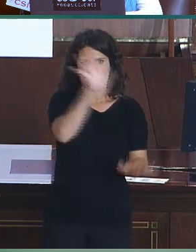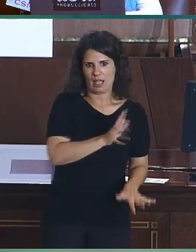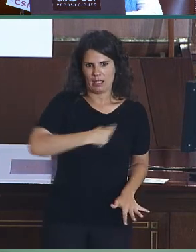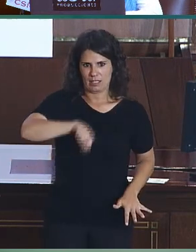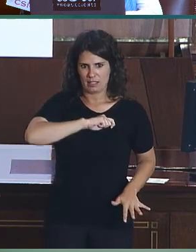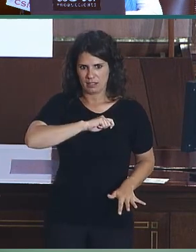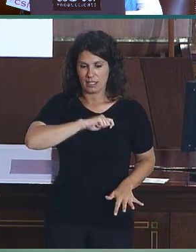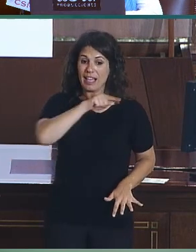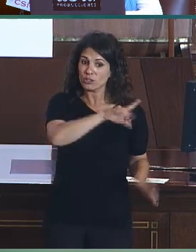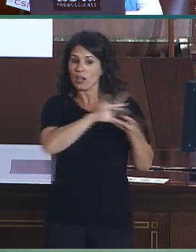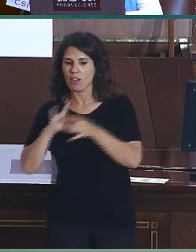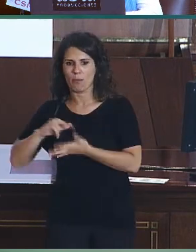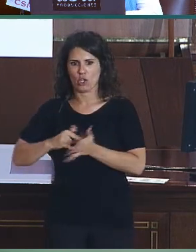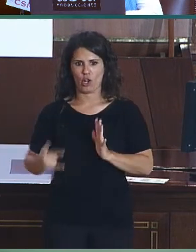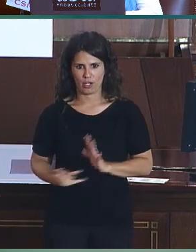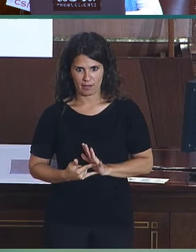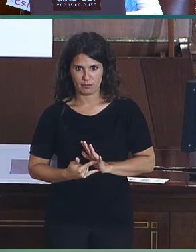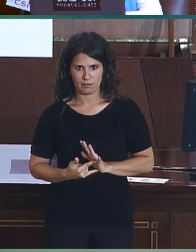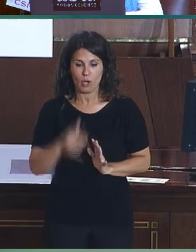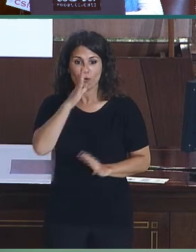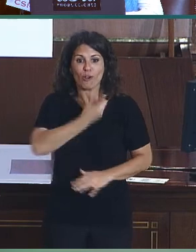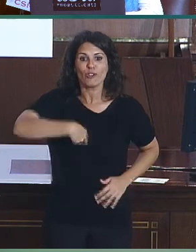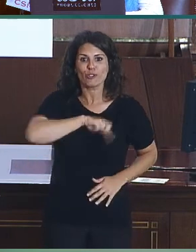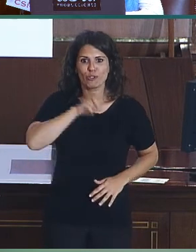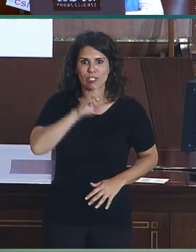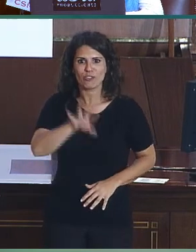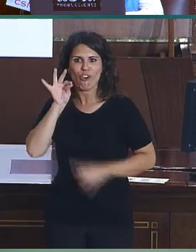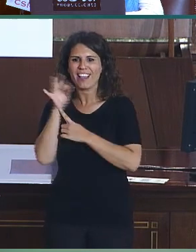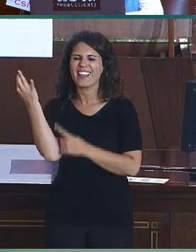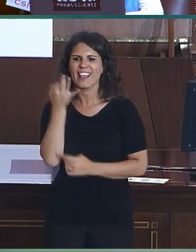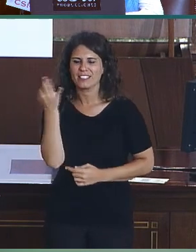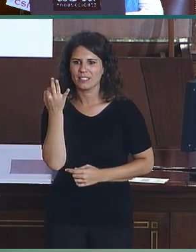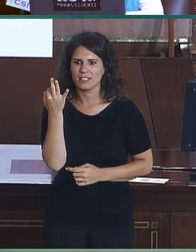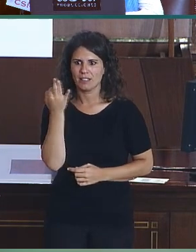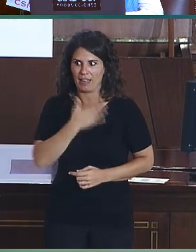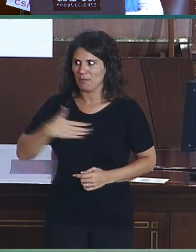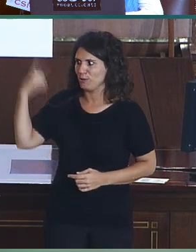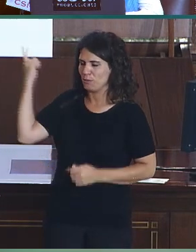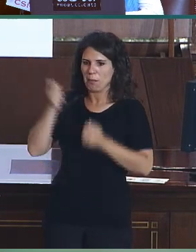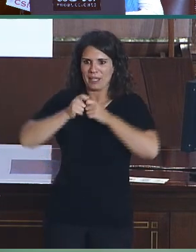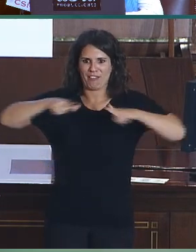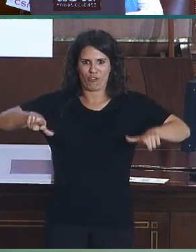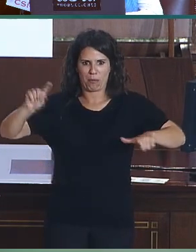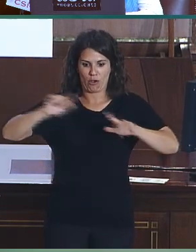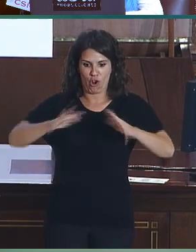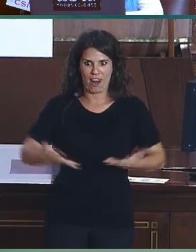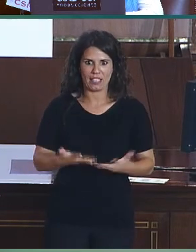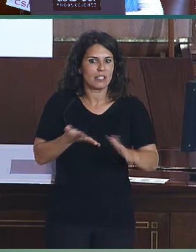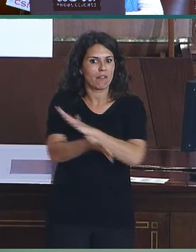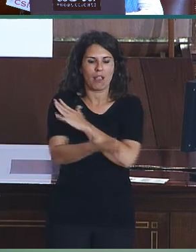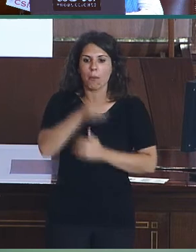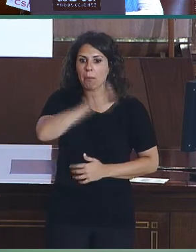con la metodología, con el hecho de que escogiéramos trabajar a través de una plataforma online que cada